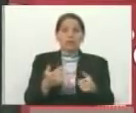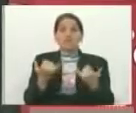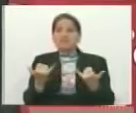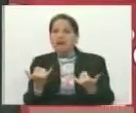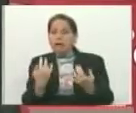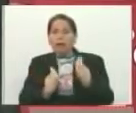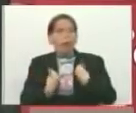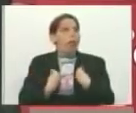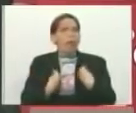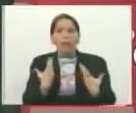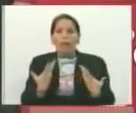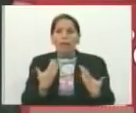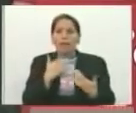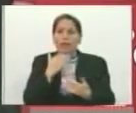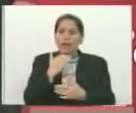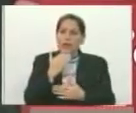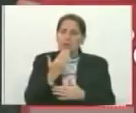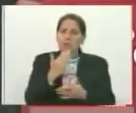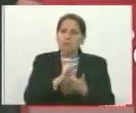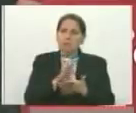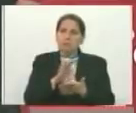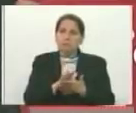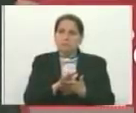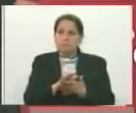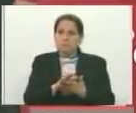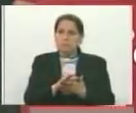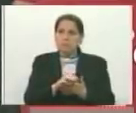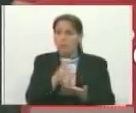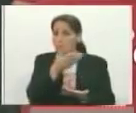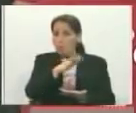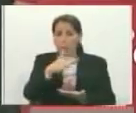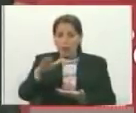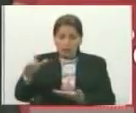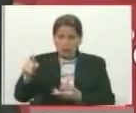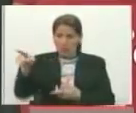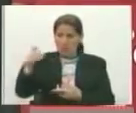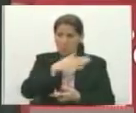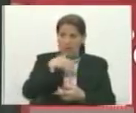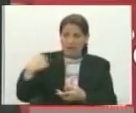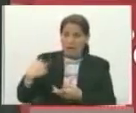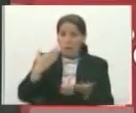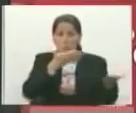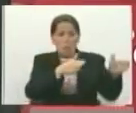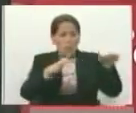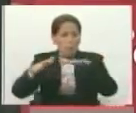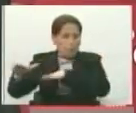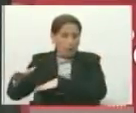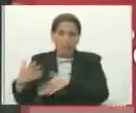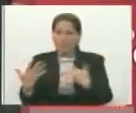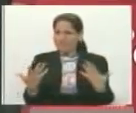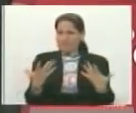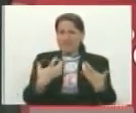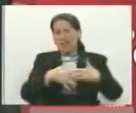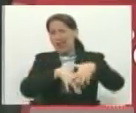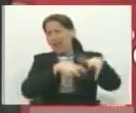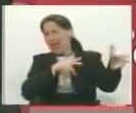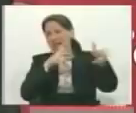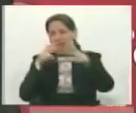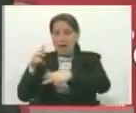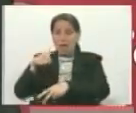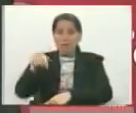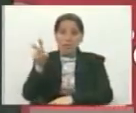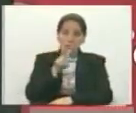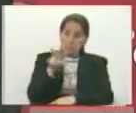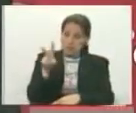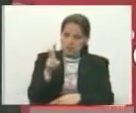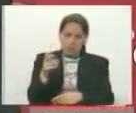Pero no caímos en desespero. No le dimos los muertos que ellos querían. El titular que ellos querían era masacre en Venezuela.